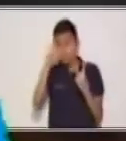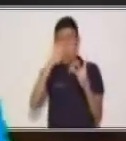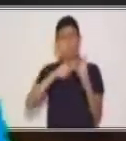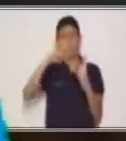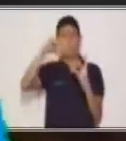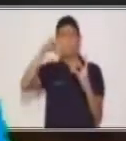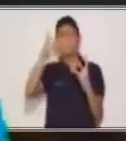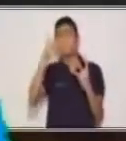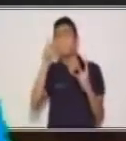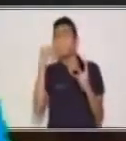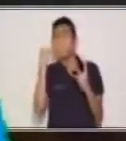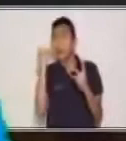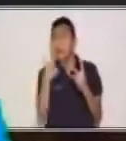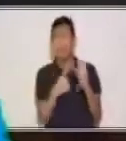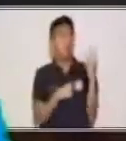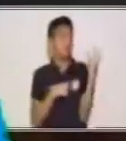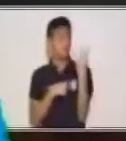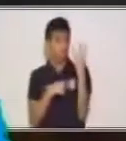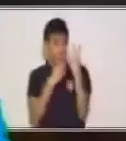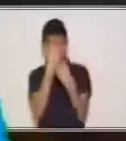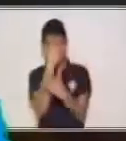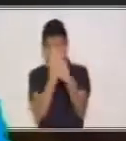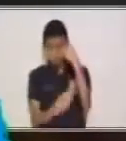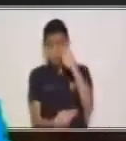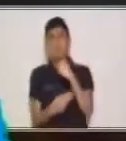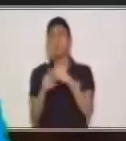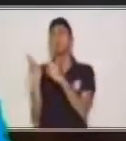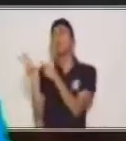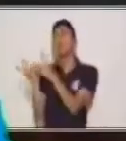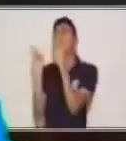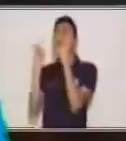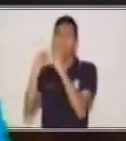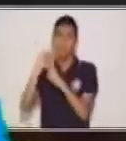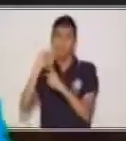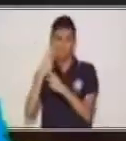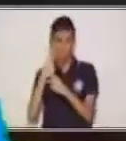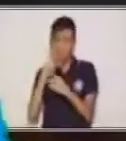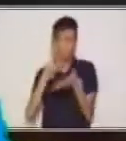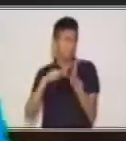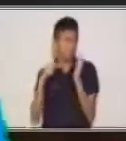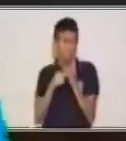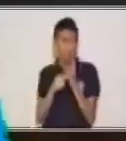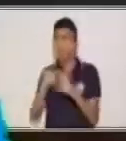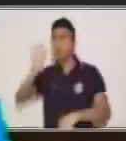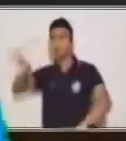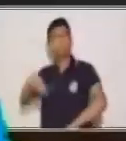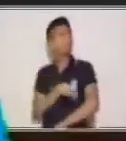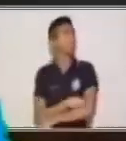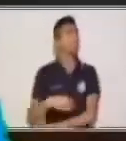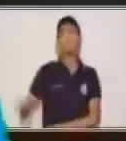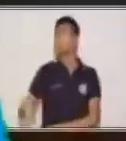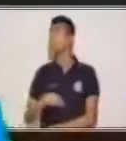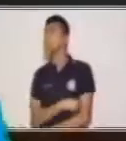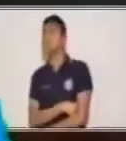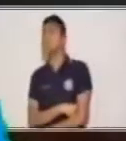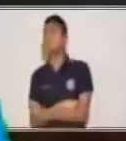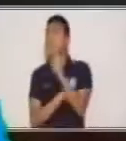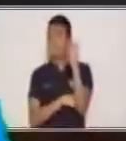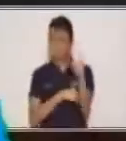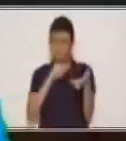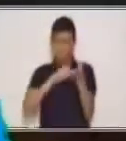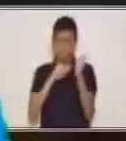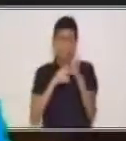no es solo una persona, sino que fueron tres. Esas tres ya se refiere a un grupo, entonces por eso se refiere a que